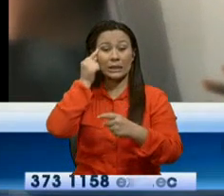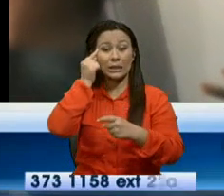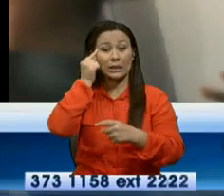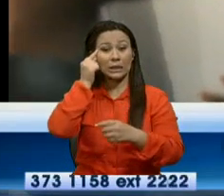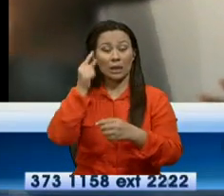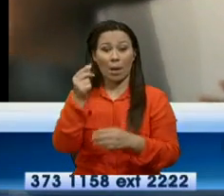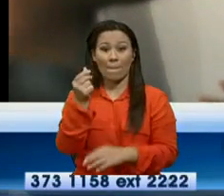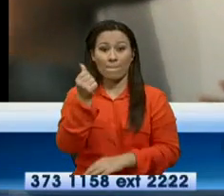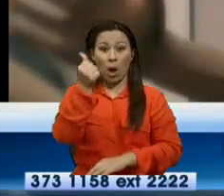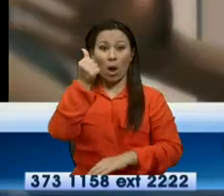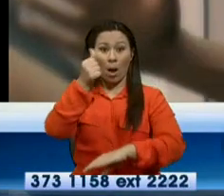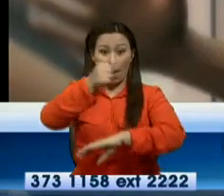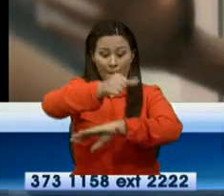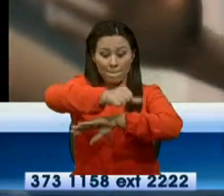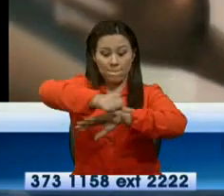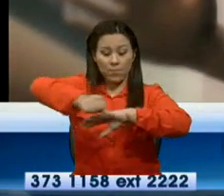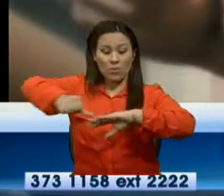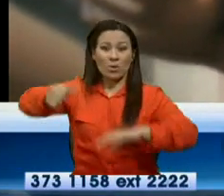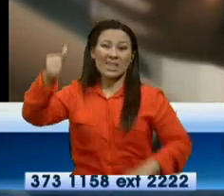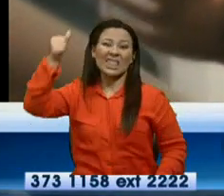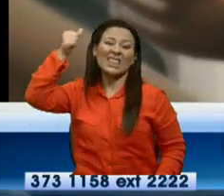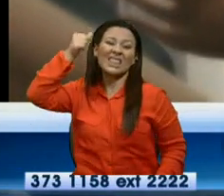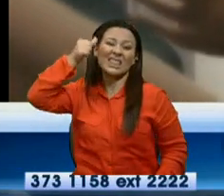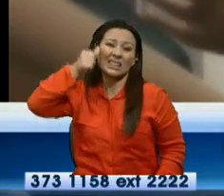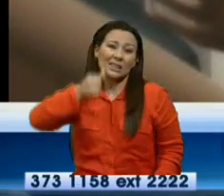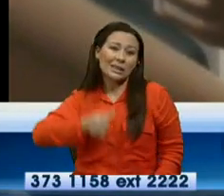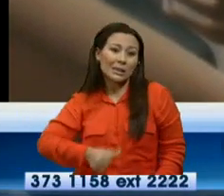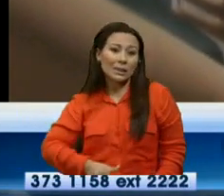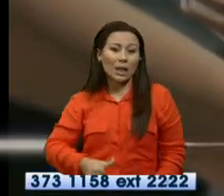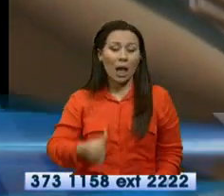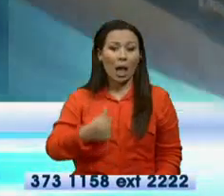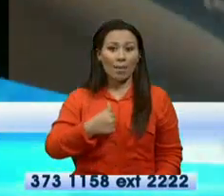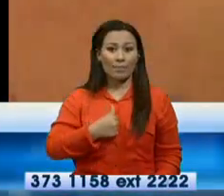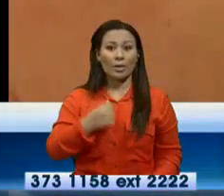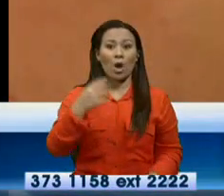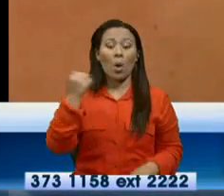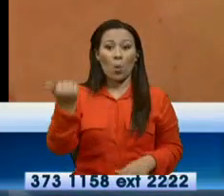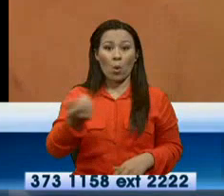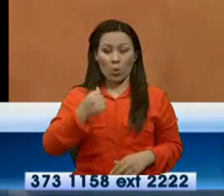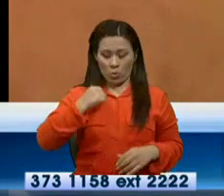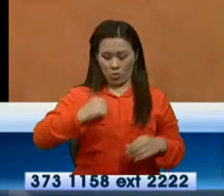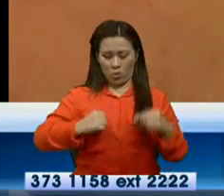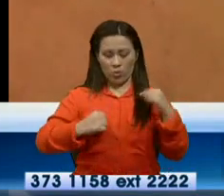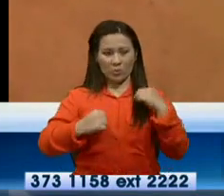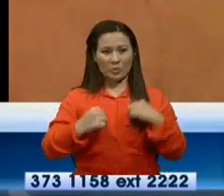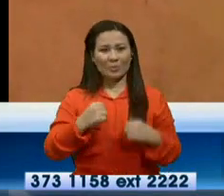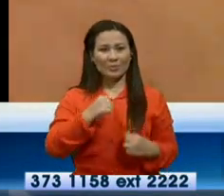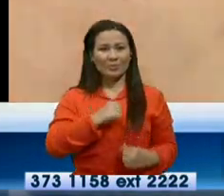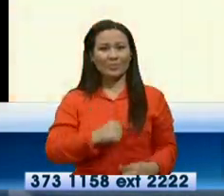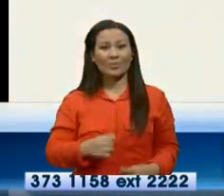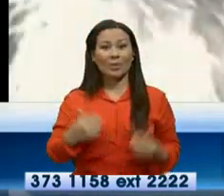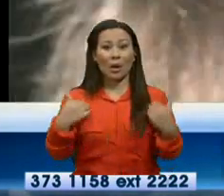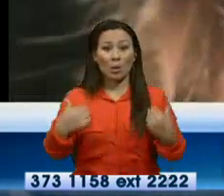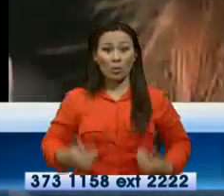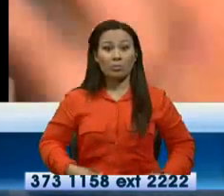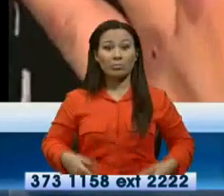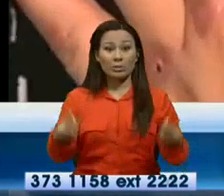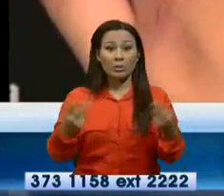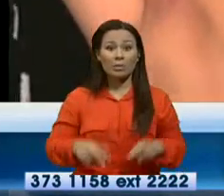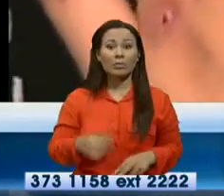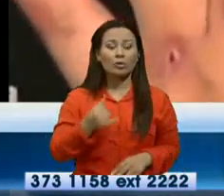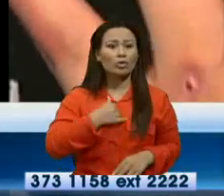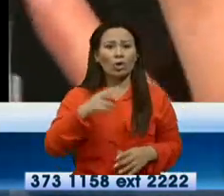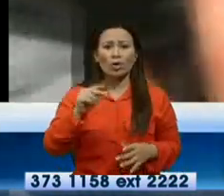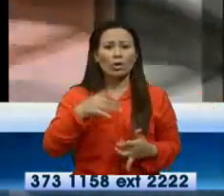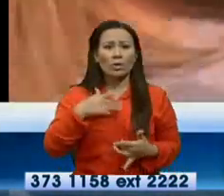una navaja y me agrede el rostro. Luego recibió cortes en otras partes de su cuerpo. Yo no sentí